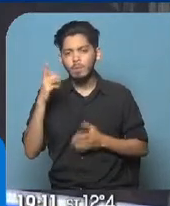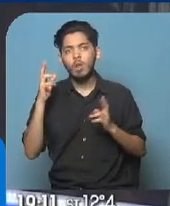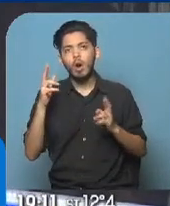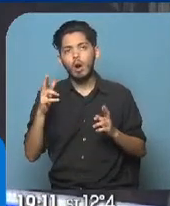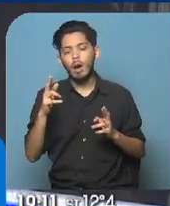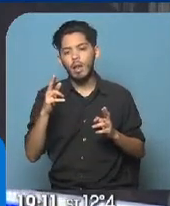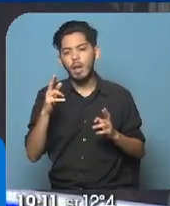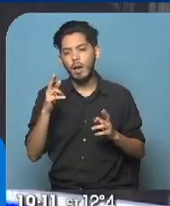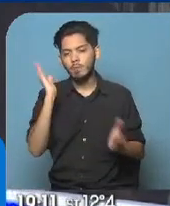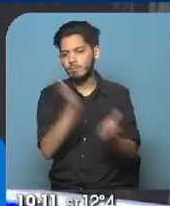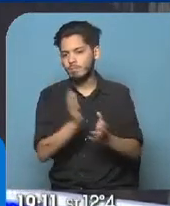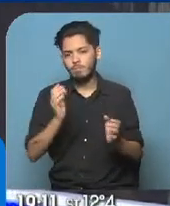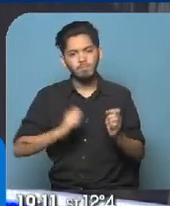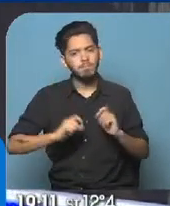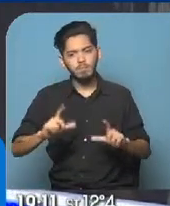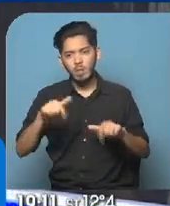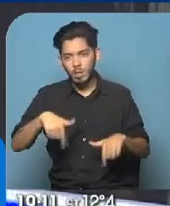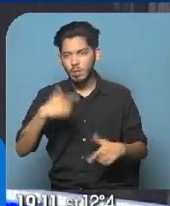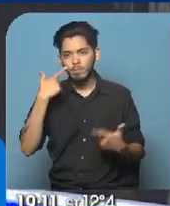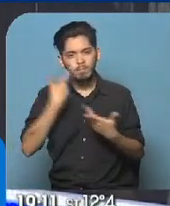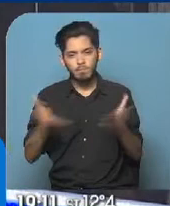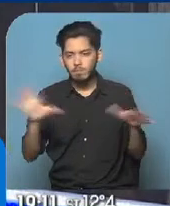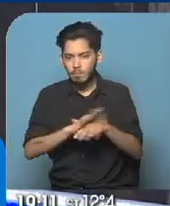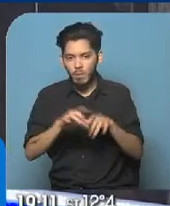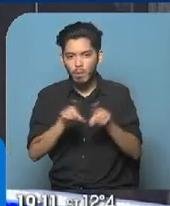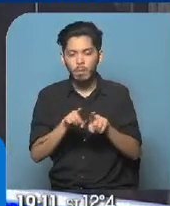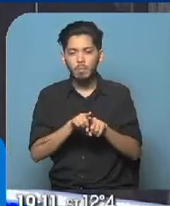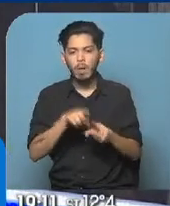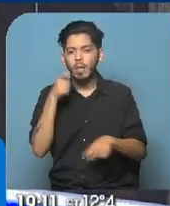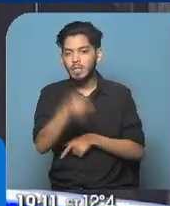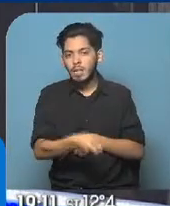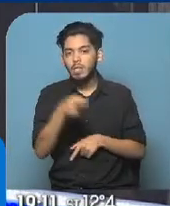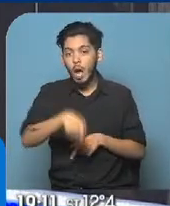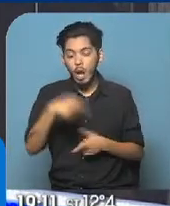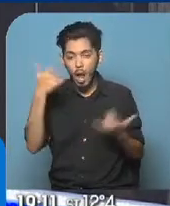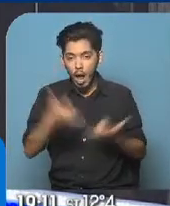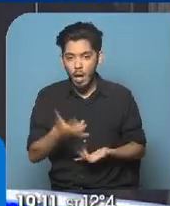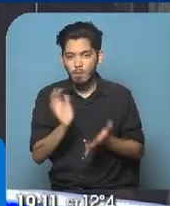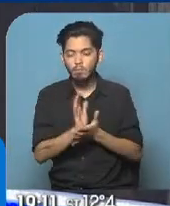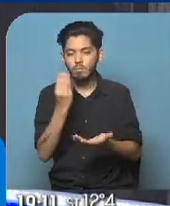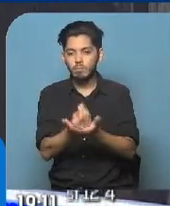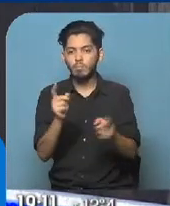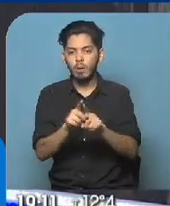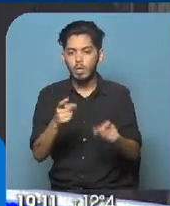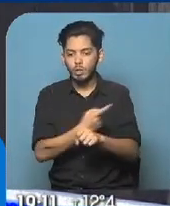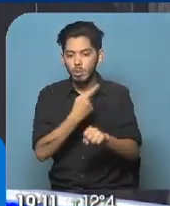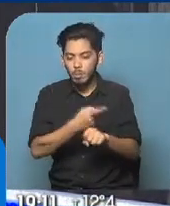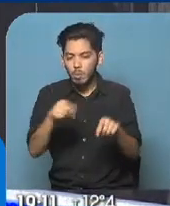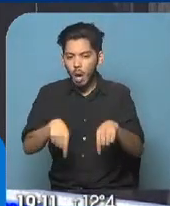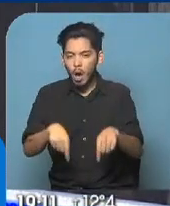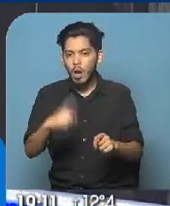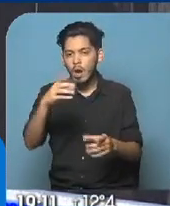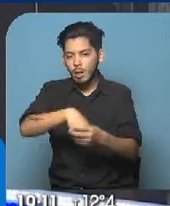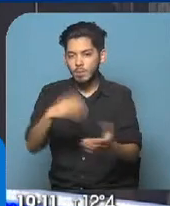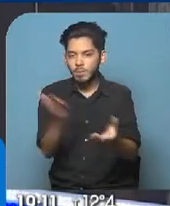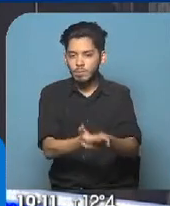máxima que esto sea ejemplificadora que el femicidio que ahora existe como figura que no se pudo aplicar en el caso de erica porque porque